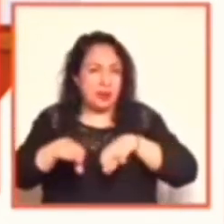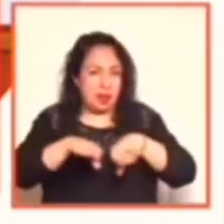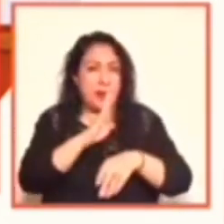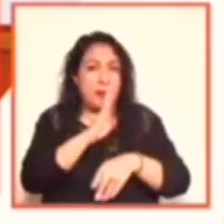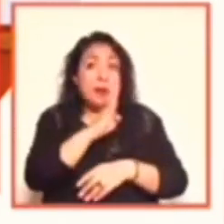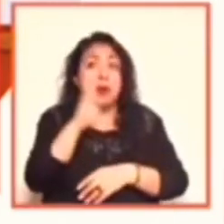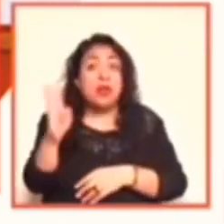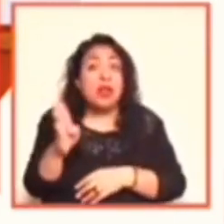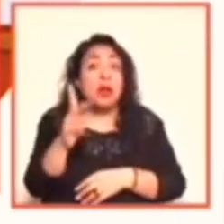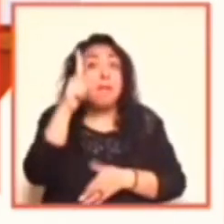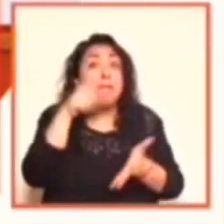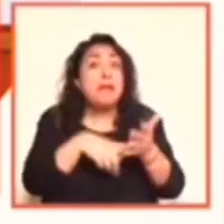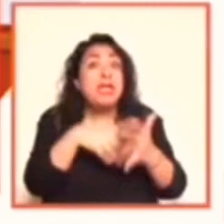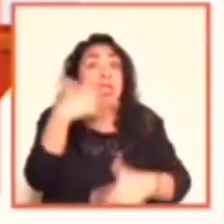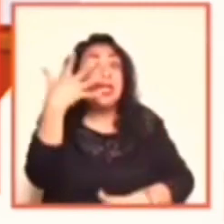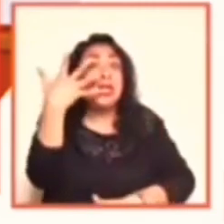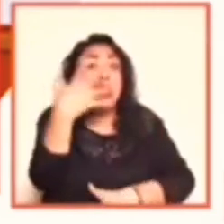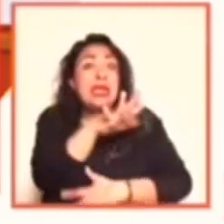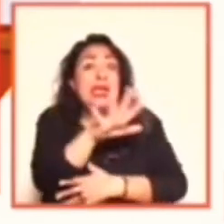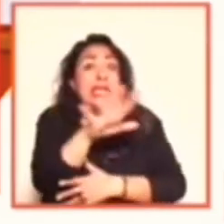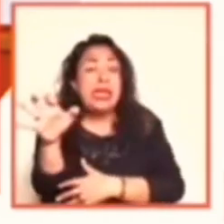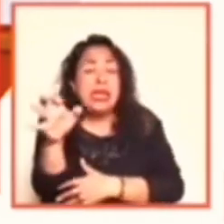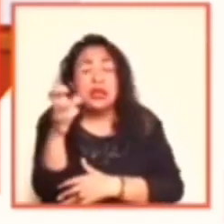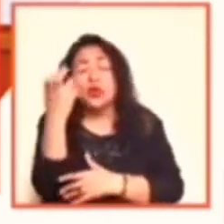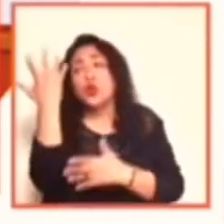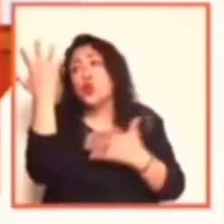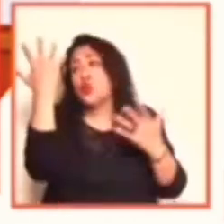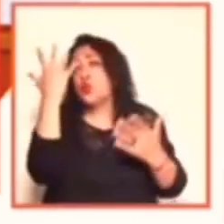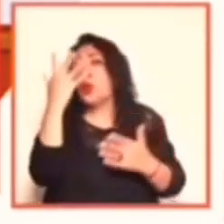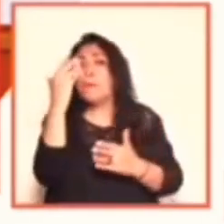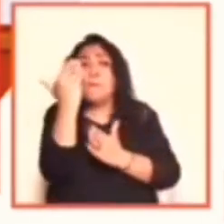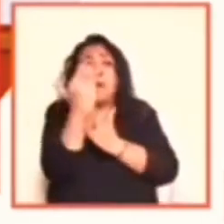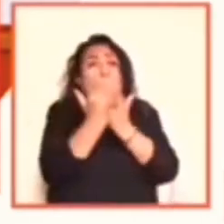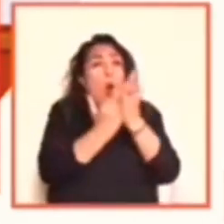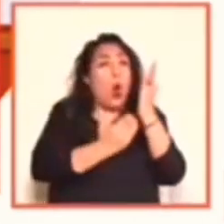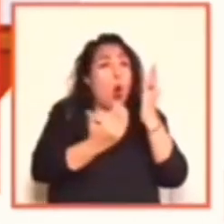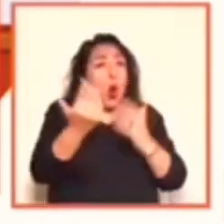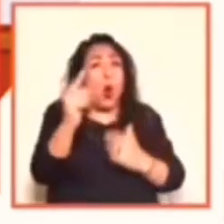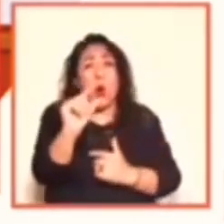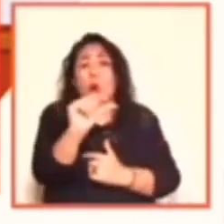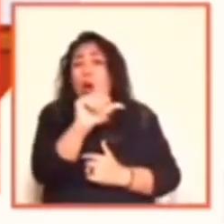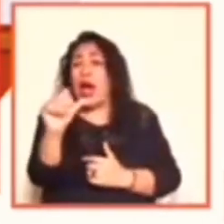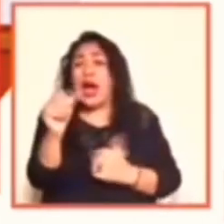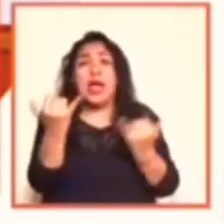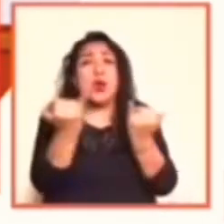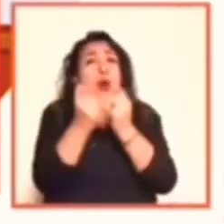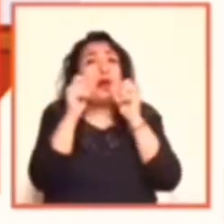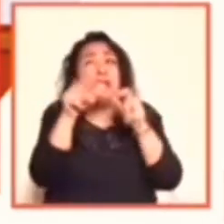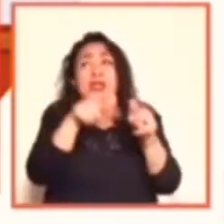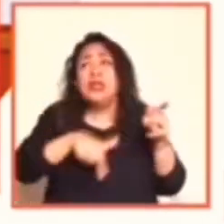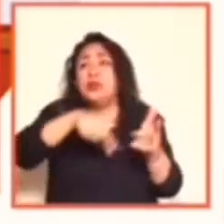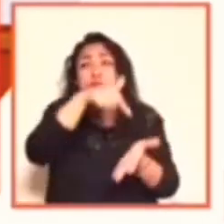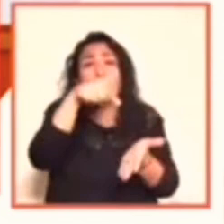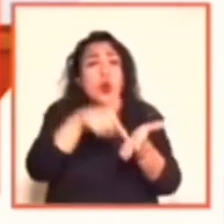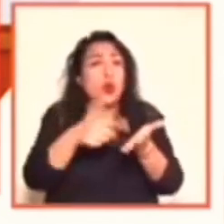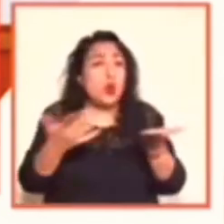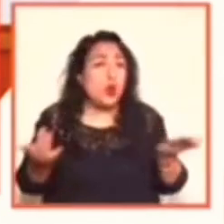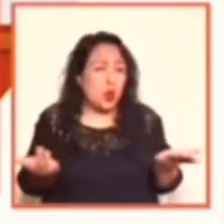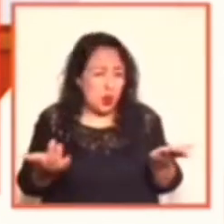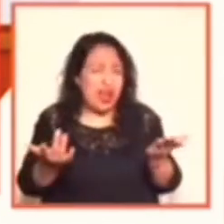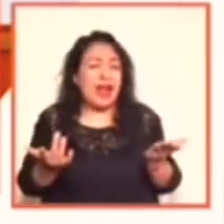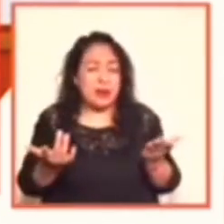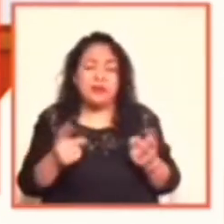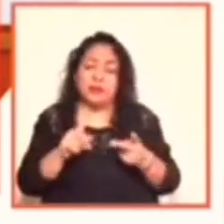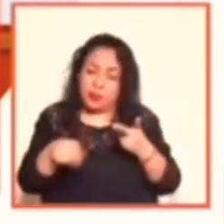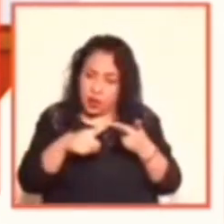pesos. Una precariedad laboral que fue de la mano con la precariedad del espacio de la biblioteca. Entonces, otro